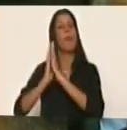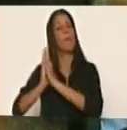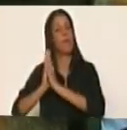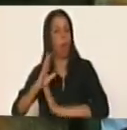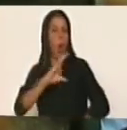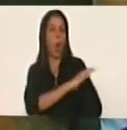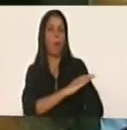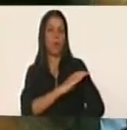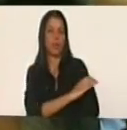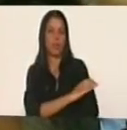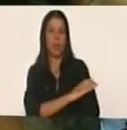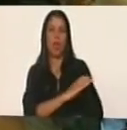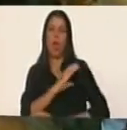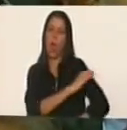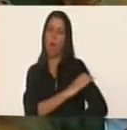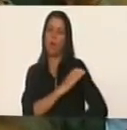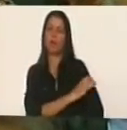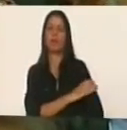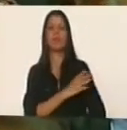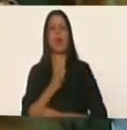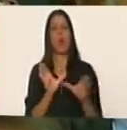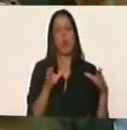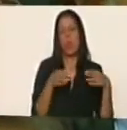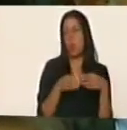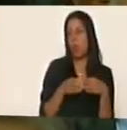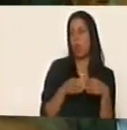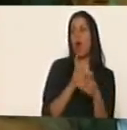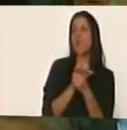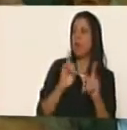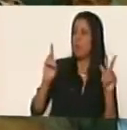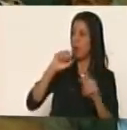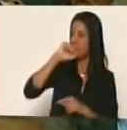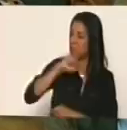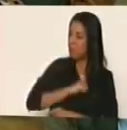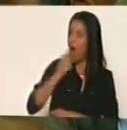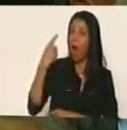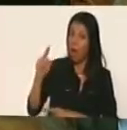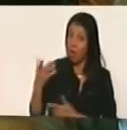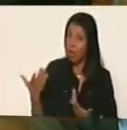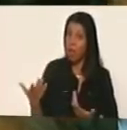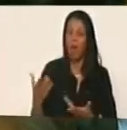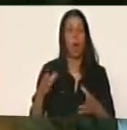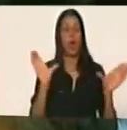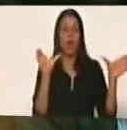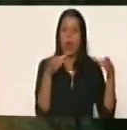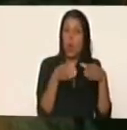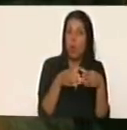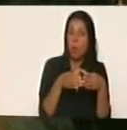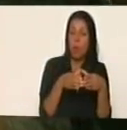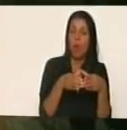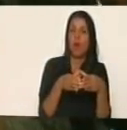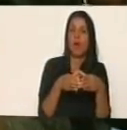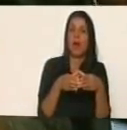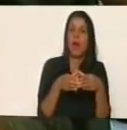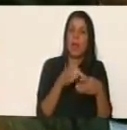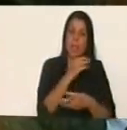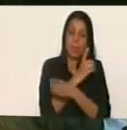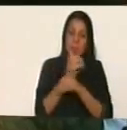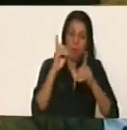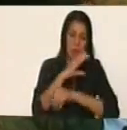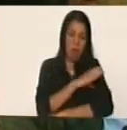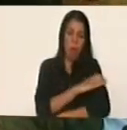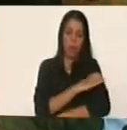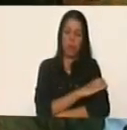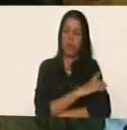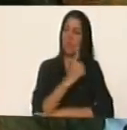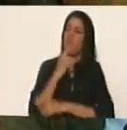oposicionistas que creen en la democracia, porque estoy seguro que los hay allá, a esos sectores que rechazan el odio, que